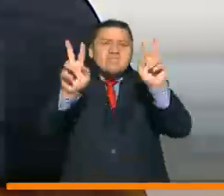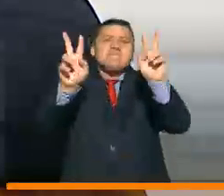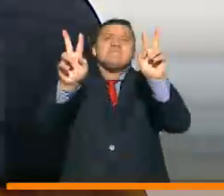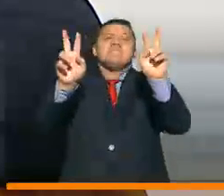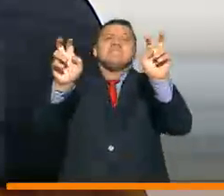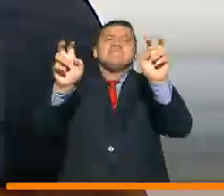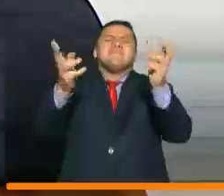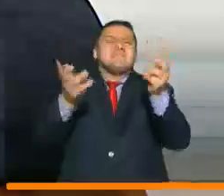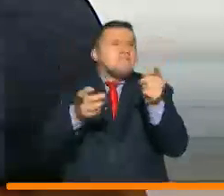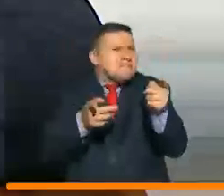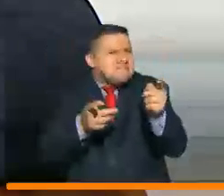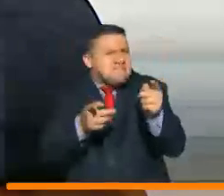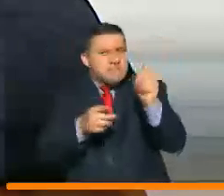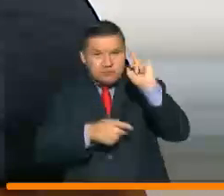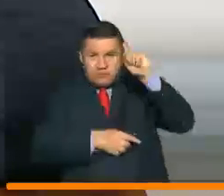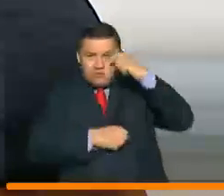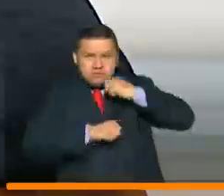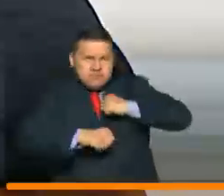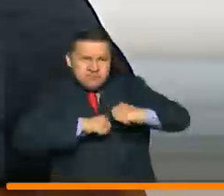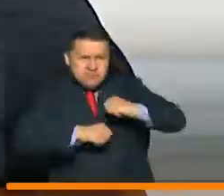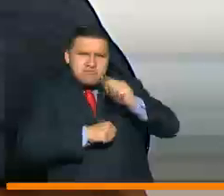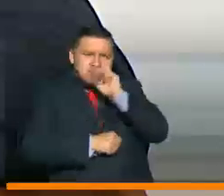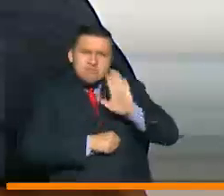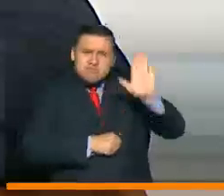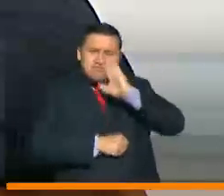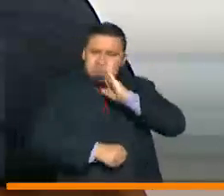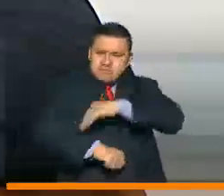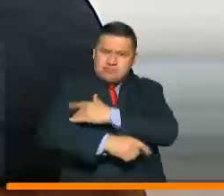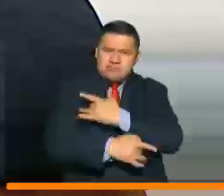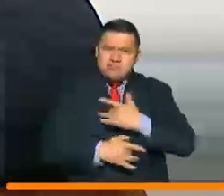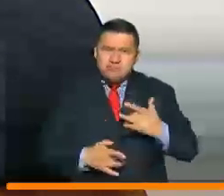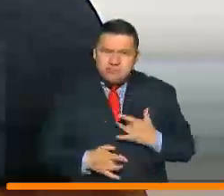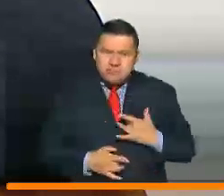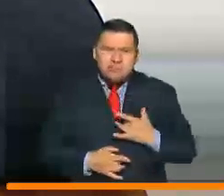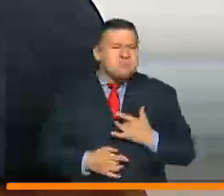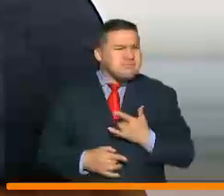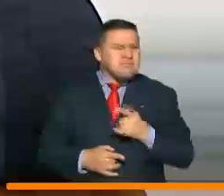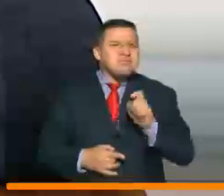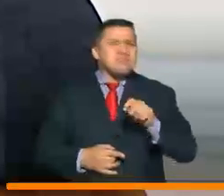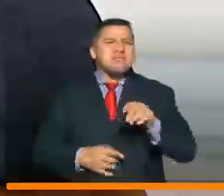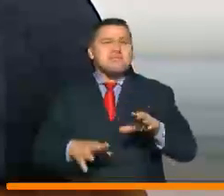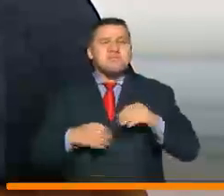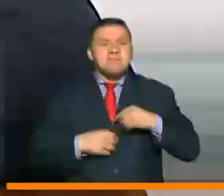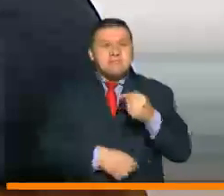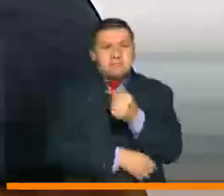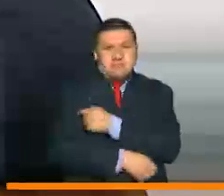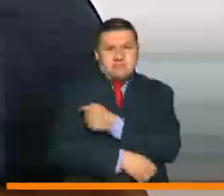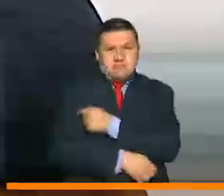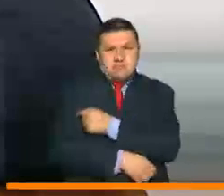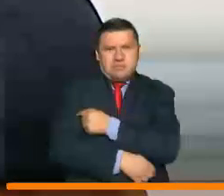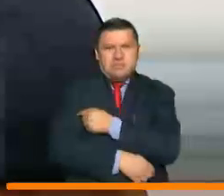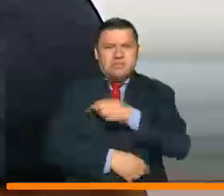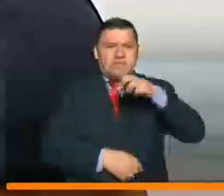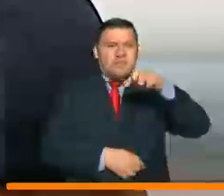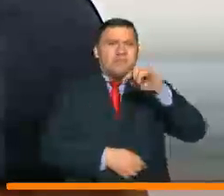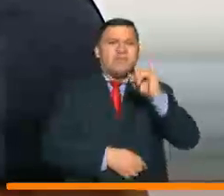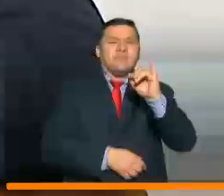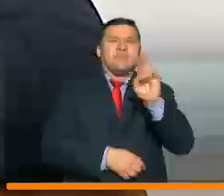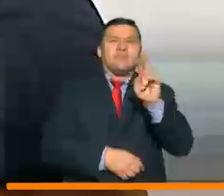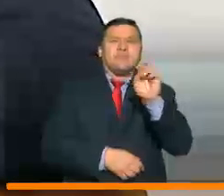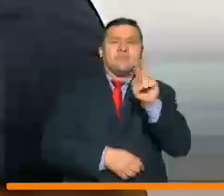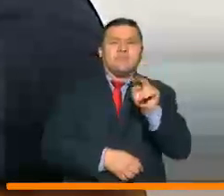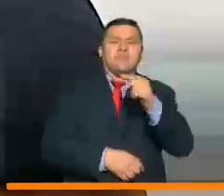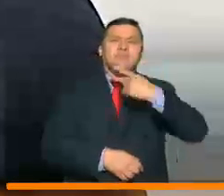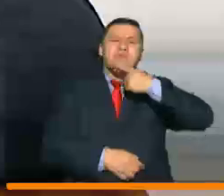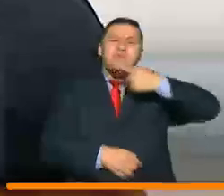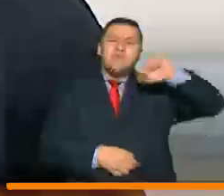las gestiones que se han hecho desde el Gobierno Nacional, desde el Ministerio de Salud, para adquisición de vacuna Sputnik V y la vacuna